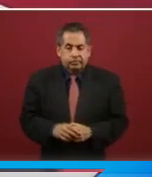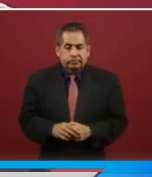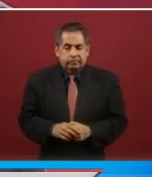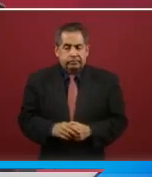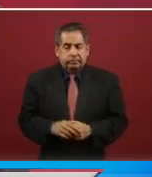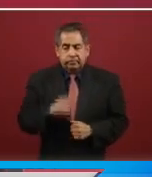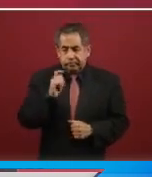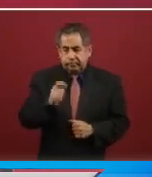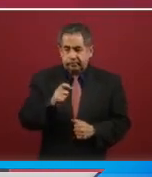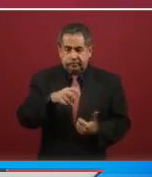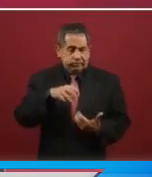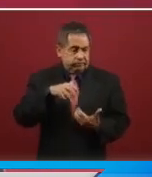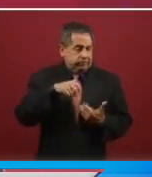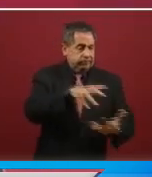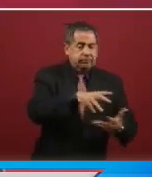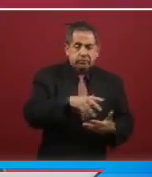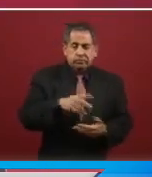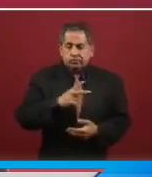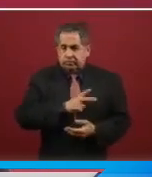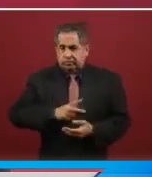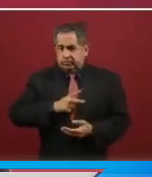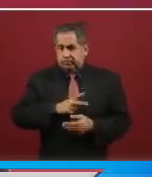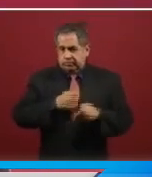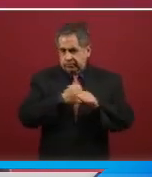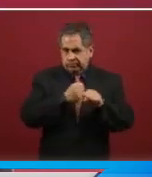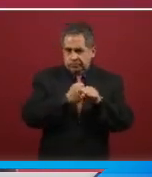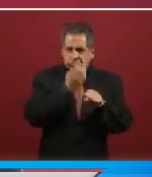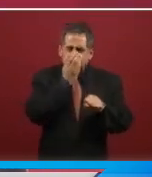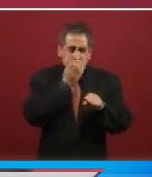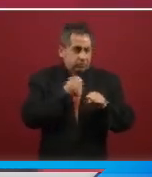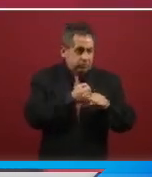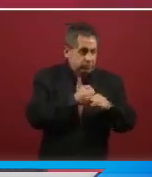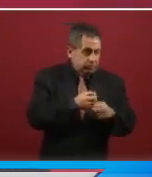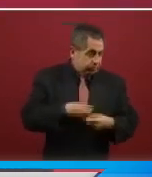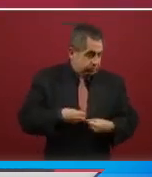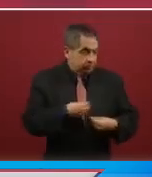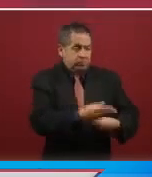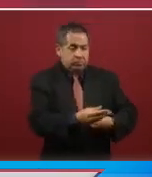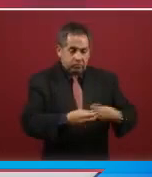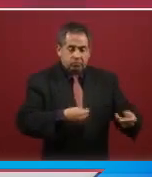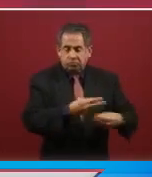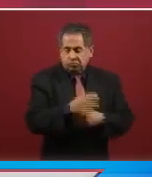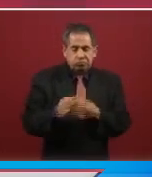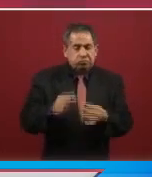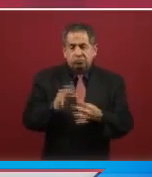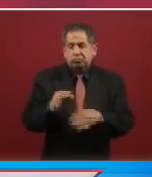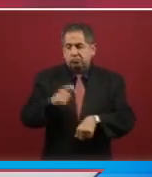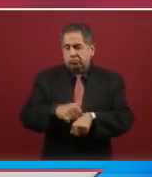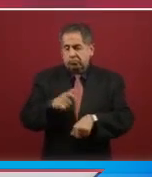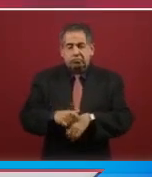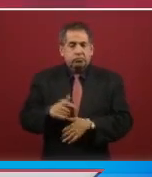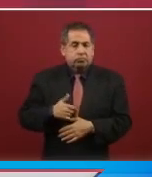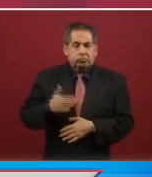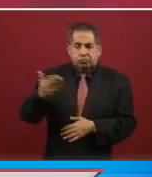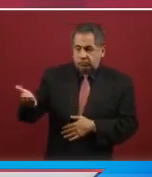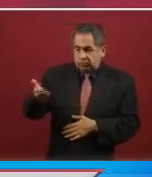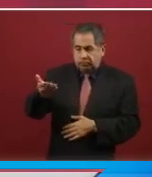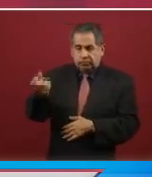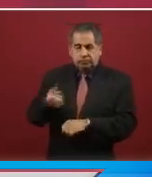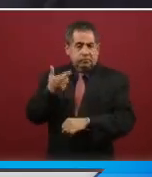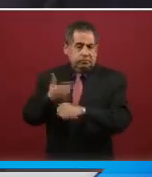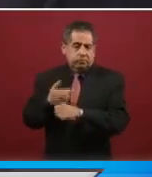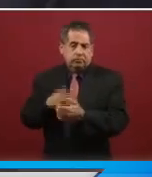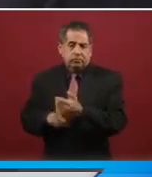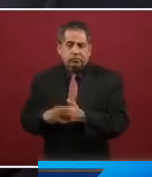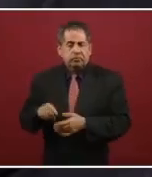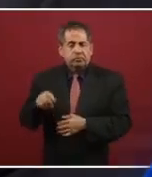es importante la aprobación del plan de austeridad, sobre todo la parte en la que se prohíbe trabajar en empresas privadas después de participar en el gobierno federal